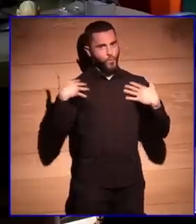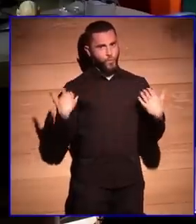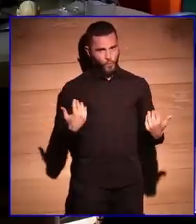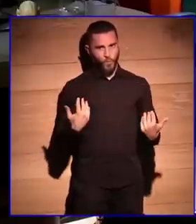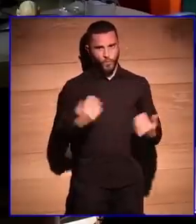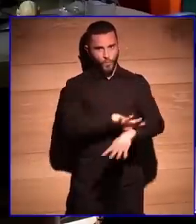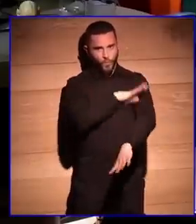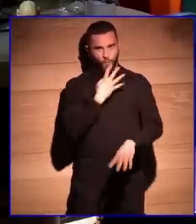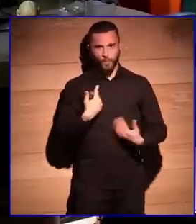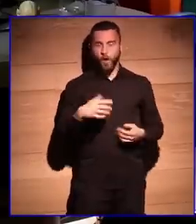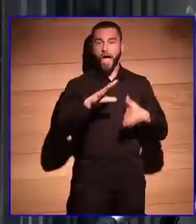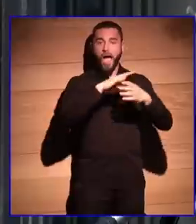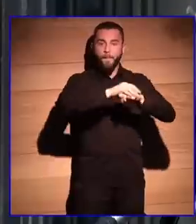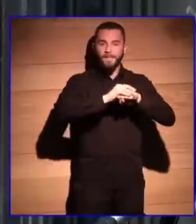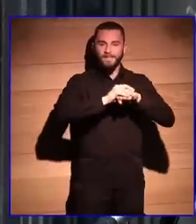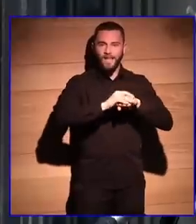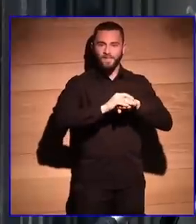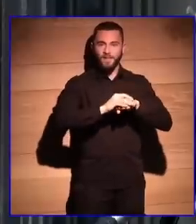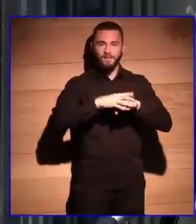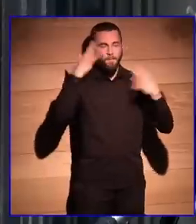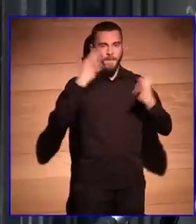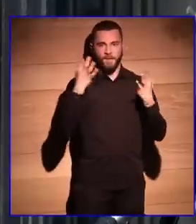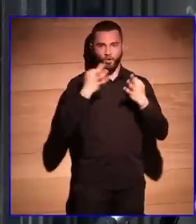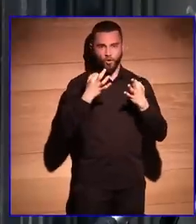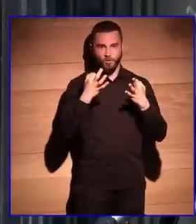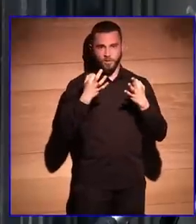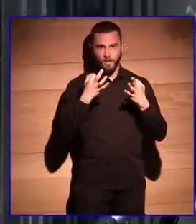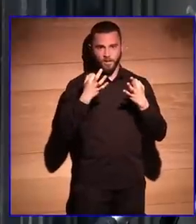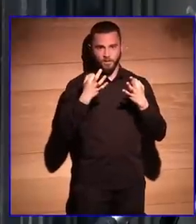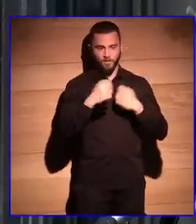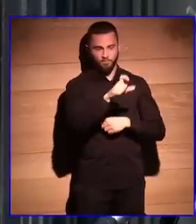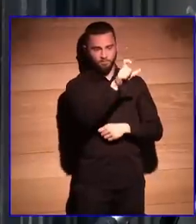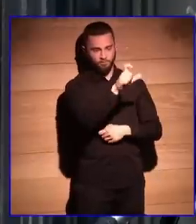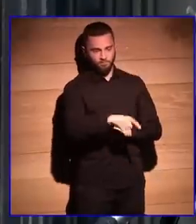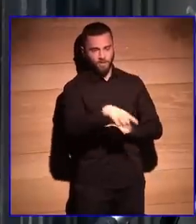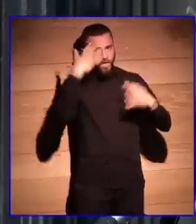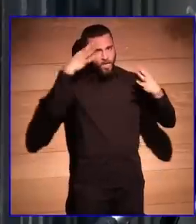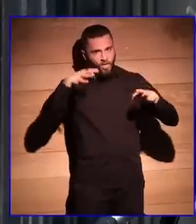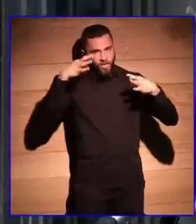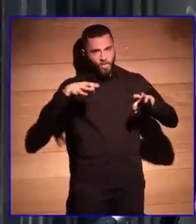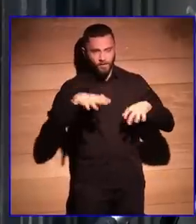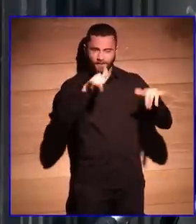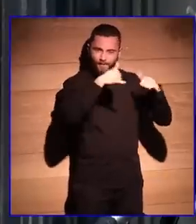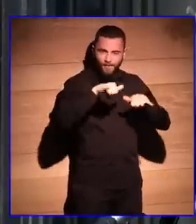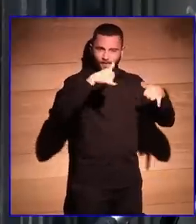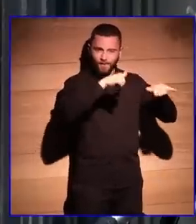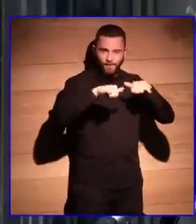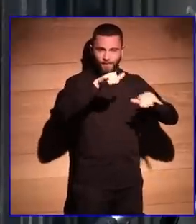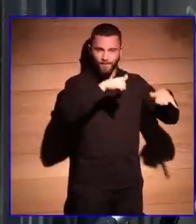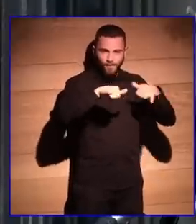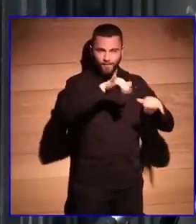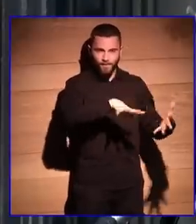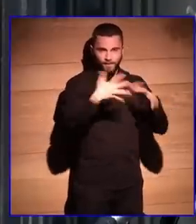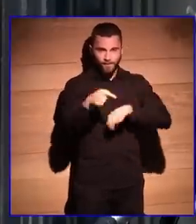amistades peligrosas. Todo va en una sola dirección. Uh-huh. Hay que pervertir a una muchachita inocente y eso es muy divertido y muy